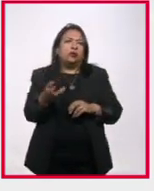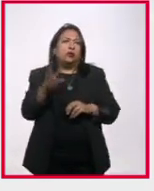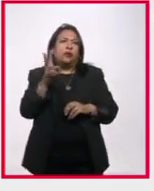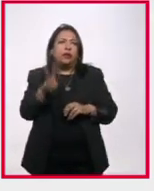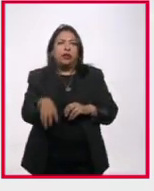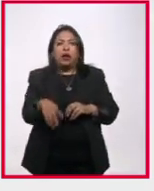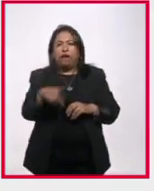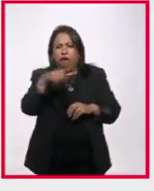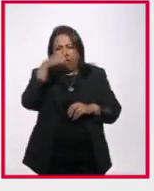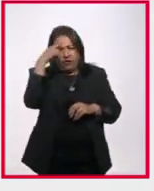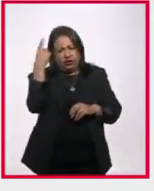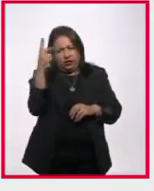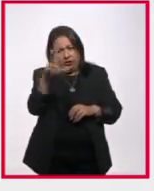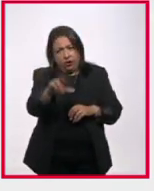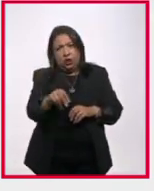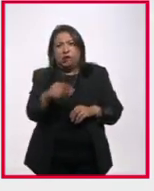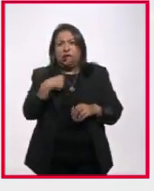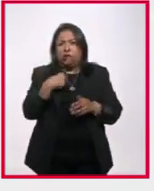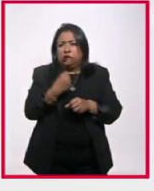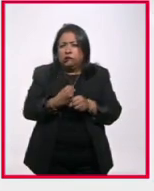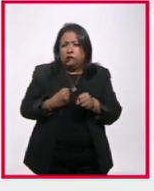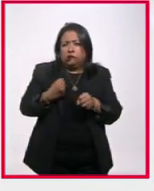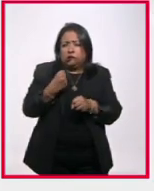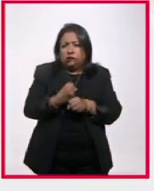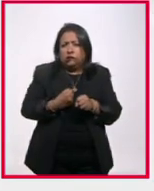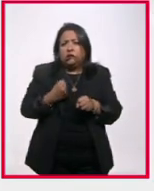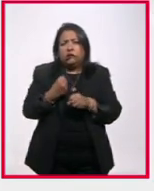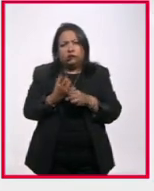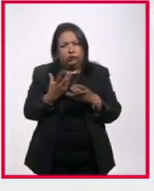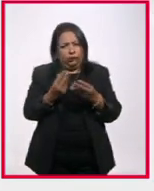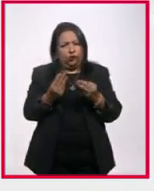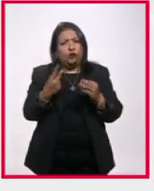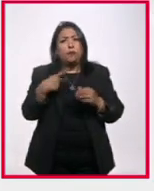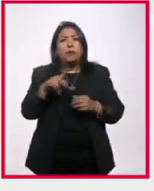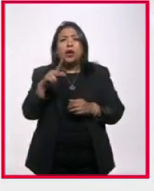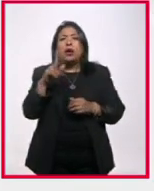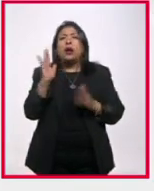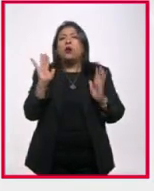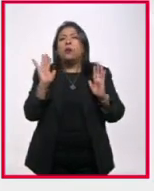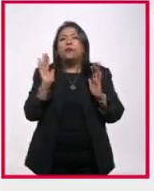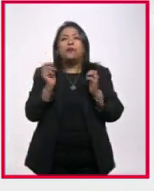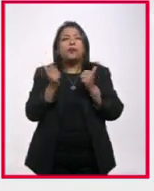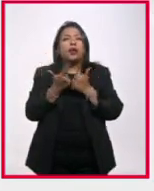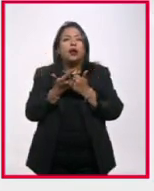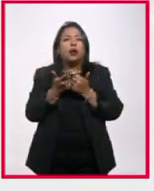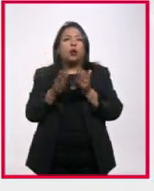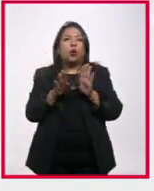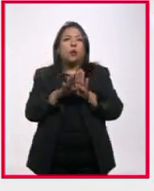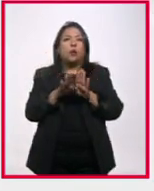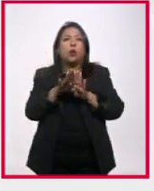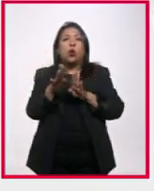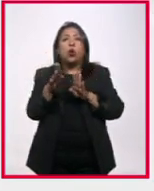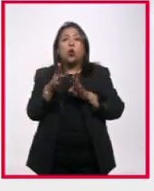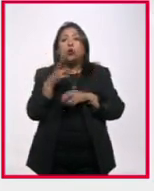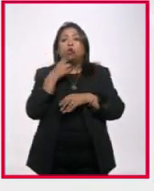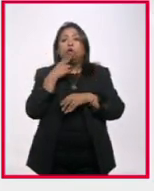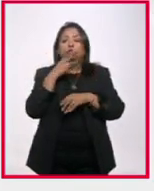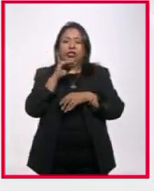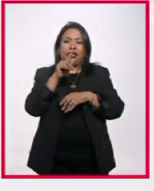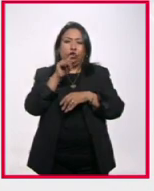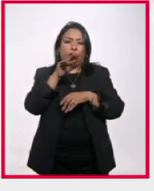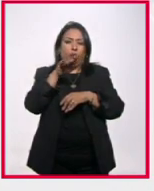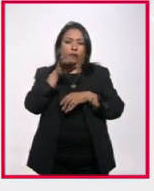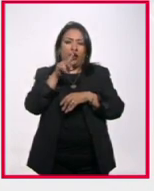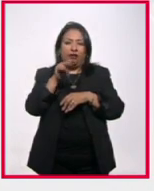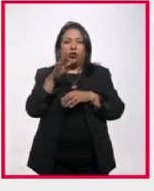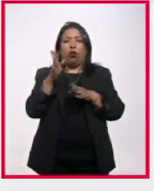sea nada fácil, hay mucho trabajo detrás, pero el traer algo, bueno, para empezar, el instrumento y